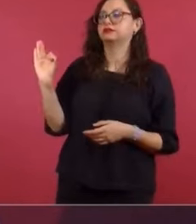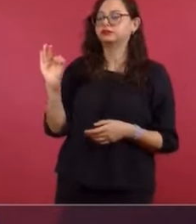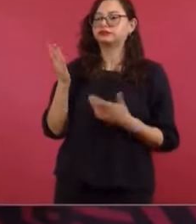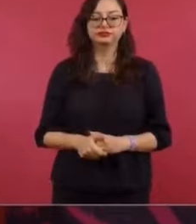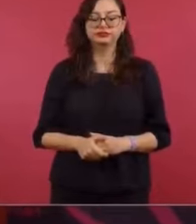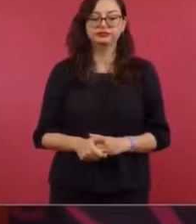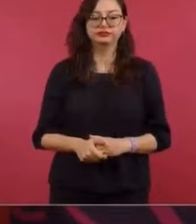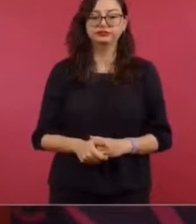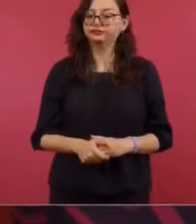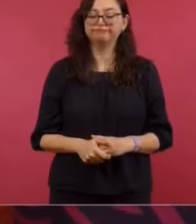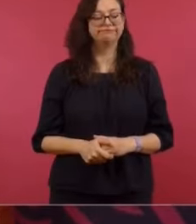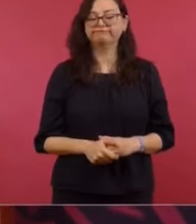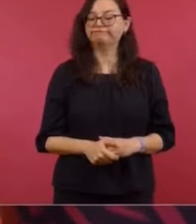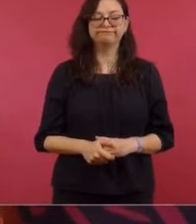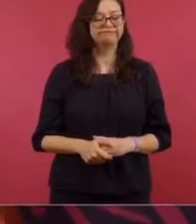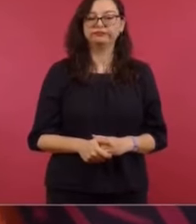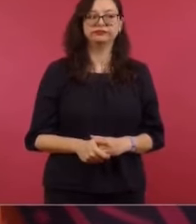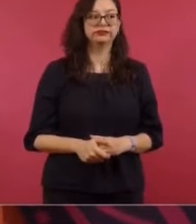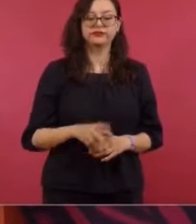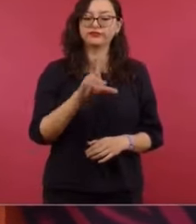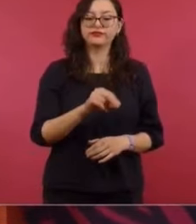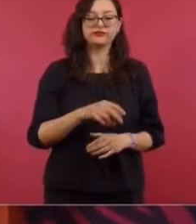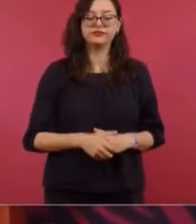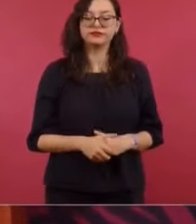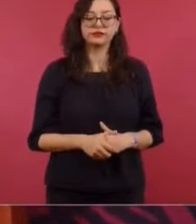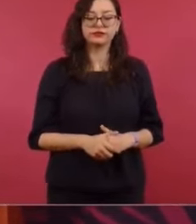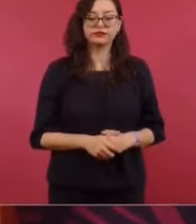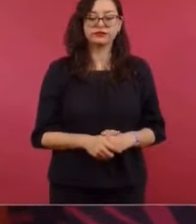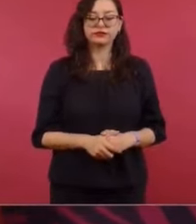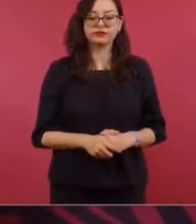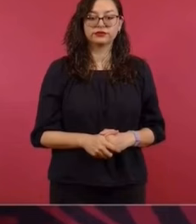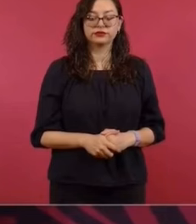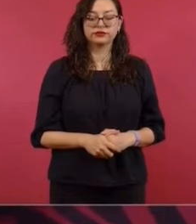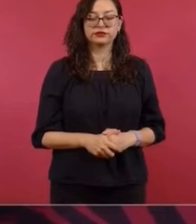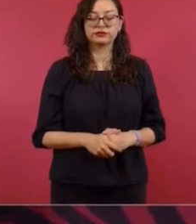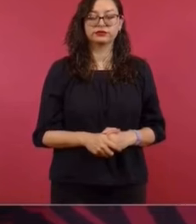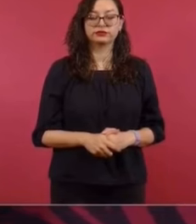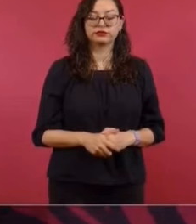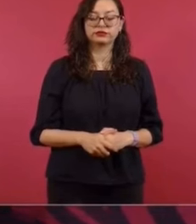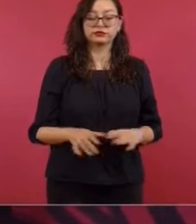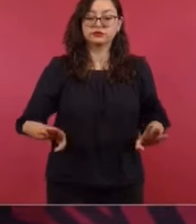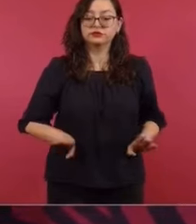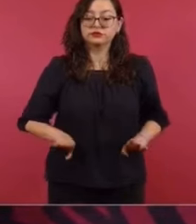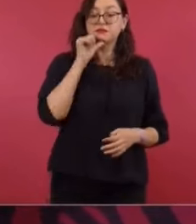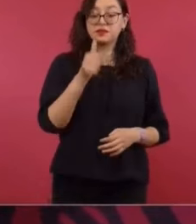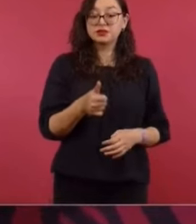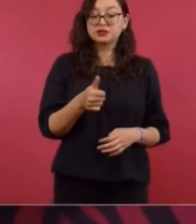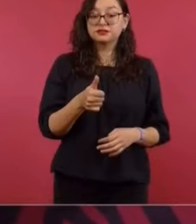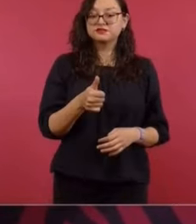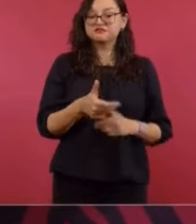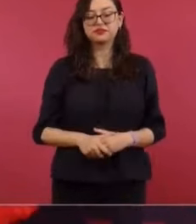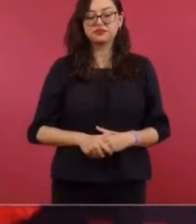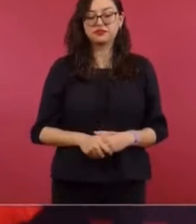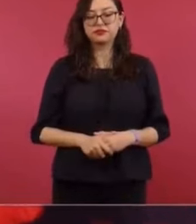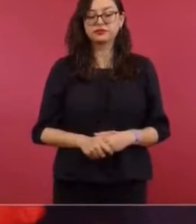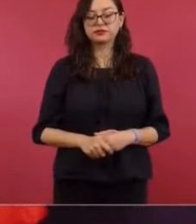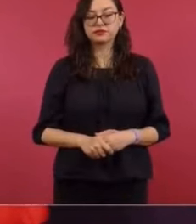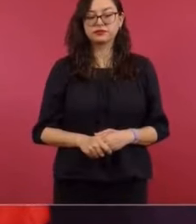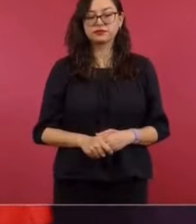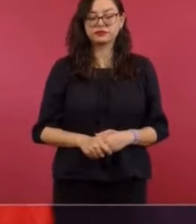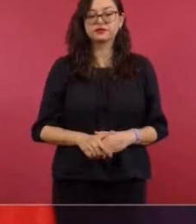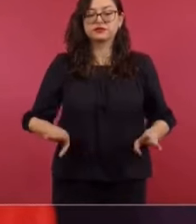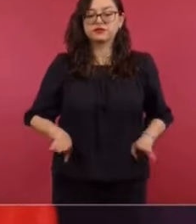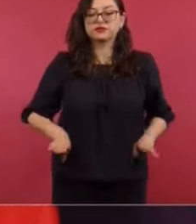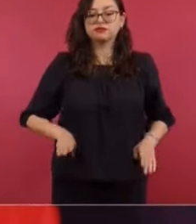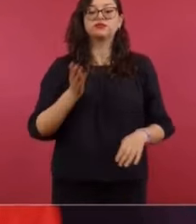les va a ir bien. No. El que no actúa de buena fe, no le va bien. Solo